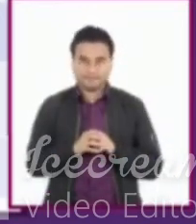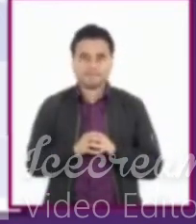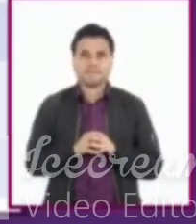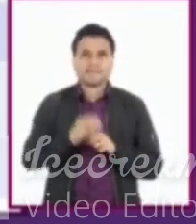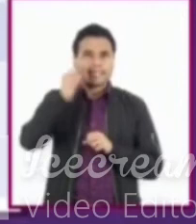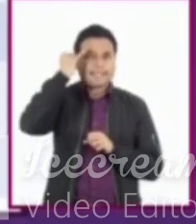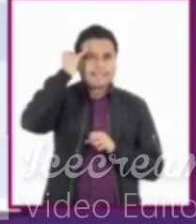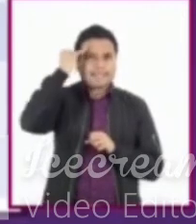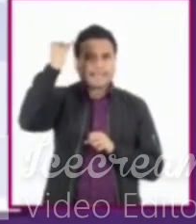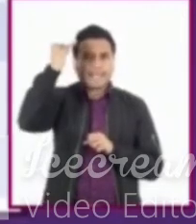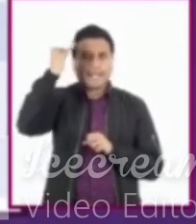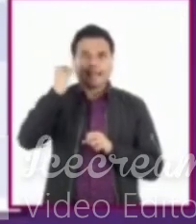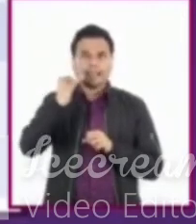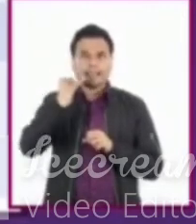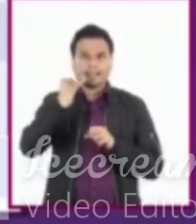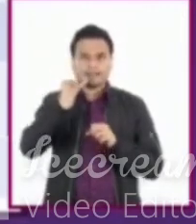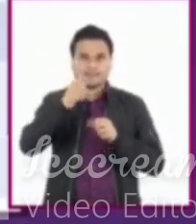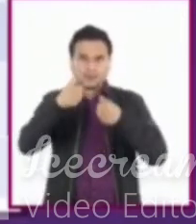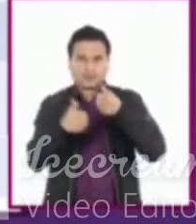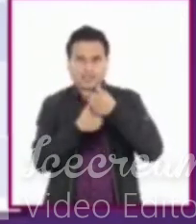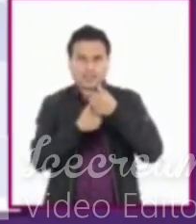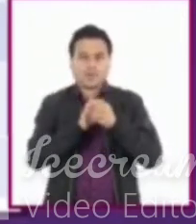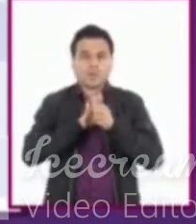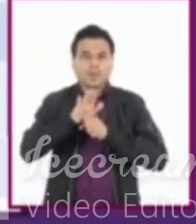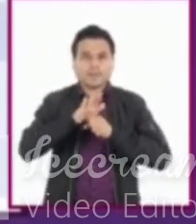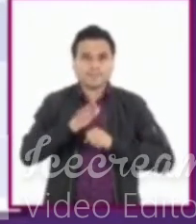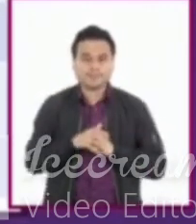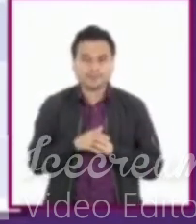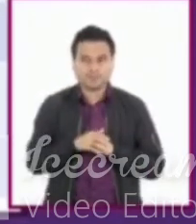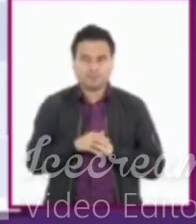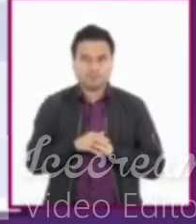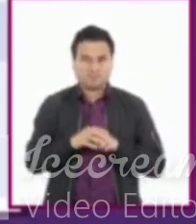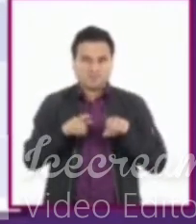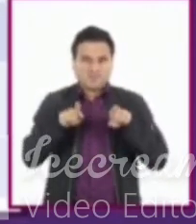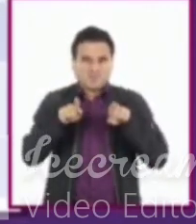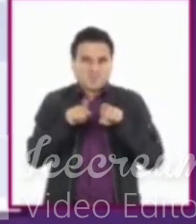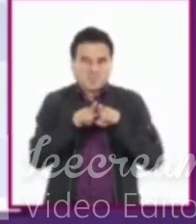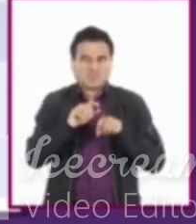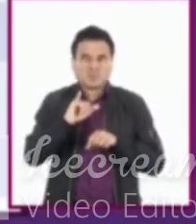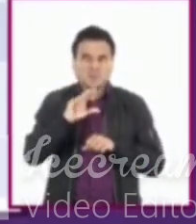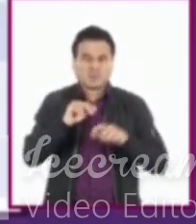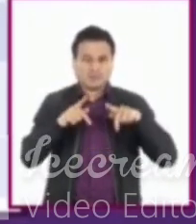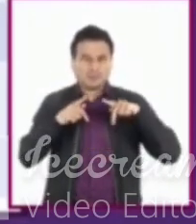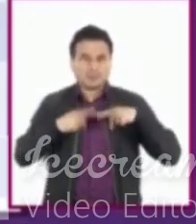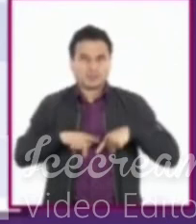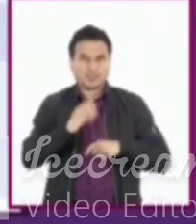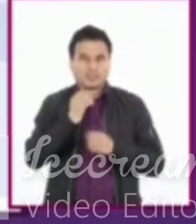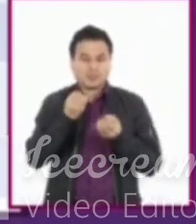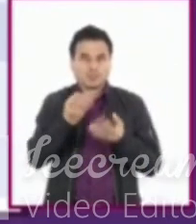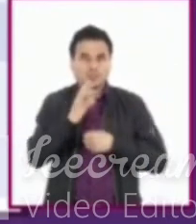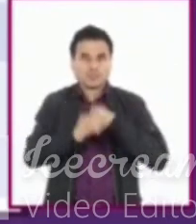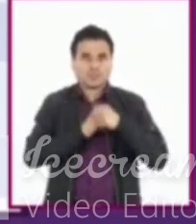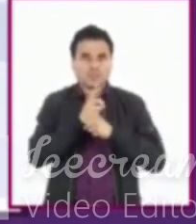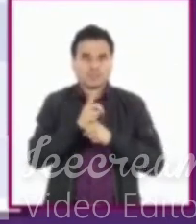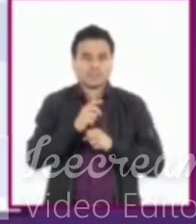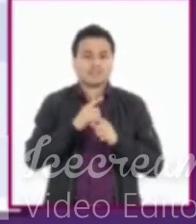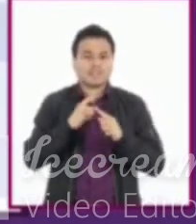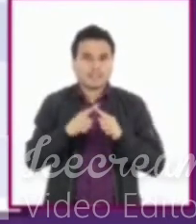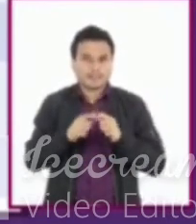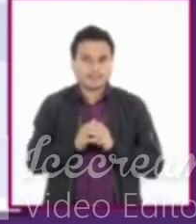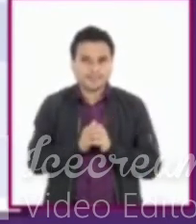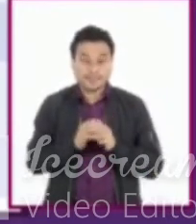nos regresamos a lo que es la selección. ¿Quién sí y quién no debe de tener esta oportunidad de vivir? Diferencias,